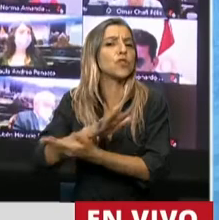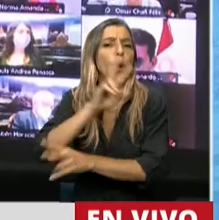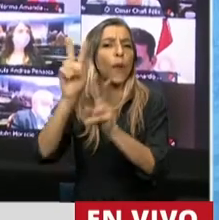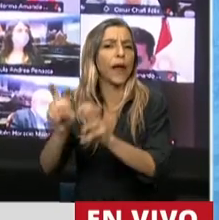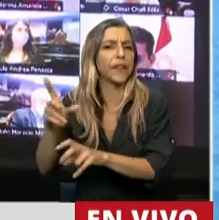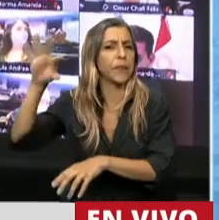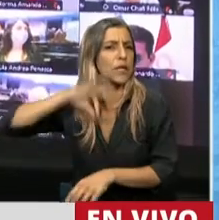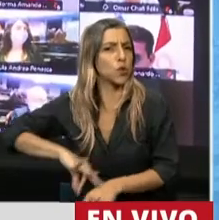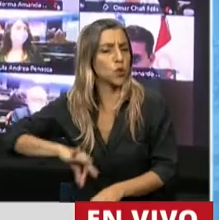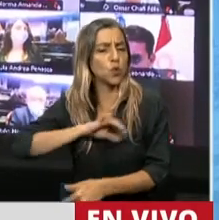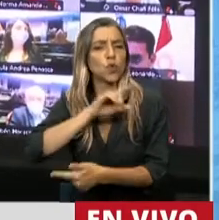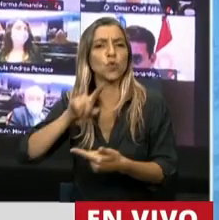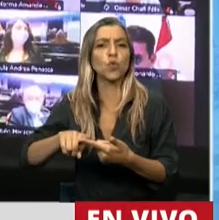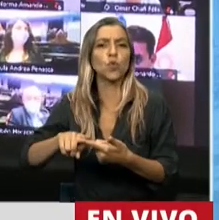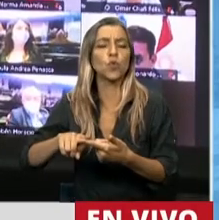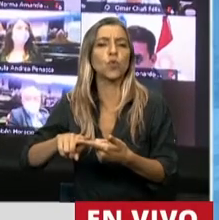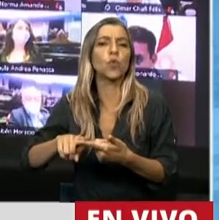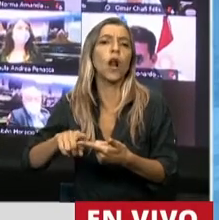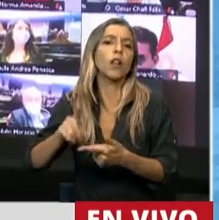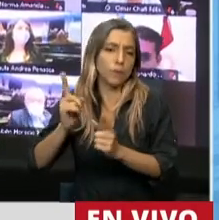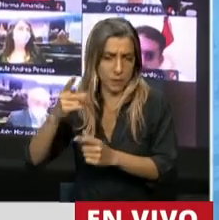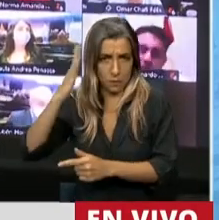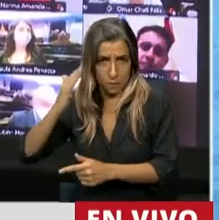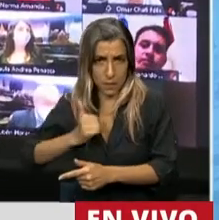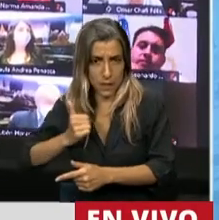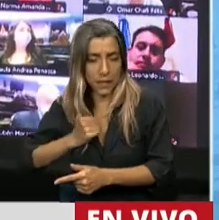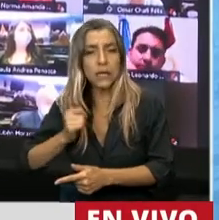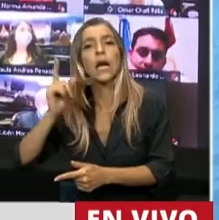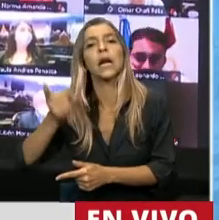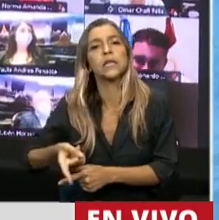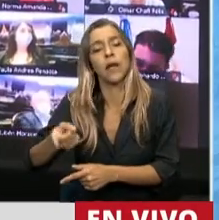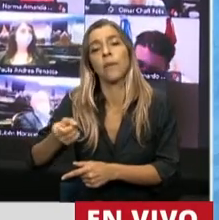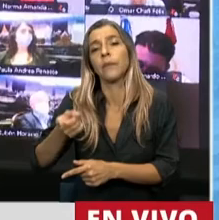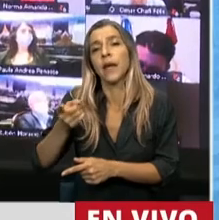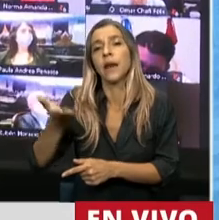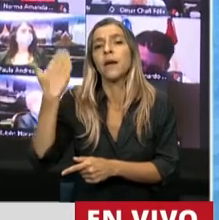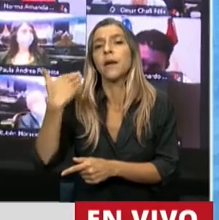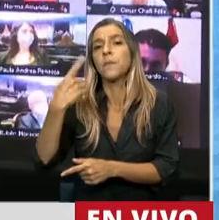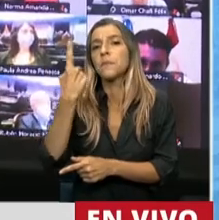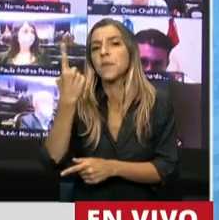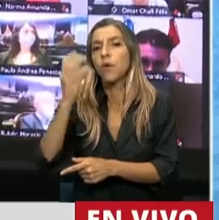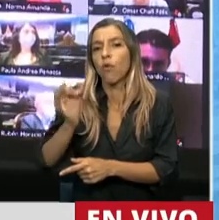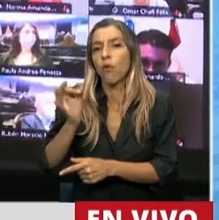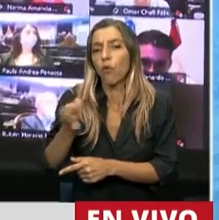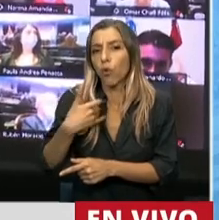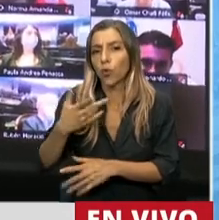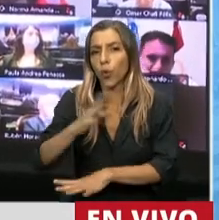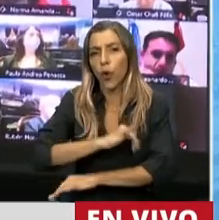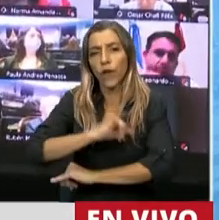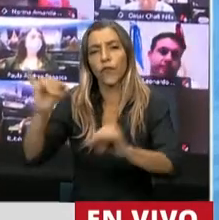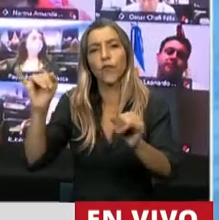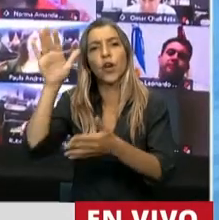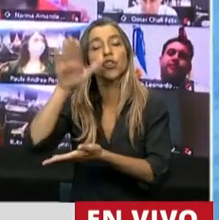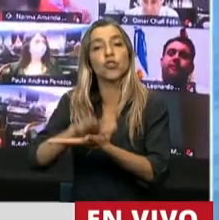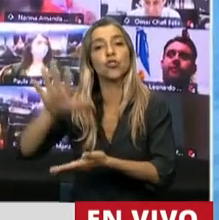cuestión salarial de los haberes militares, y el 1 de octubre se anunció un 100% de regularización